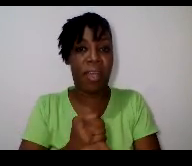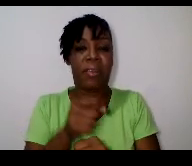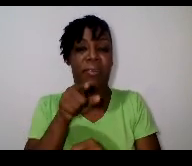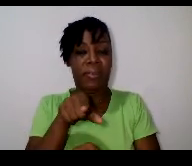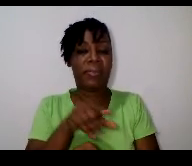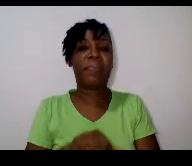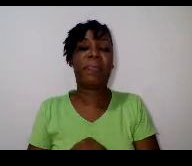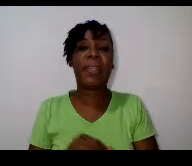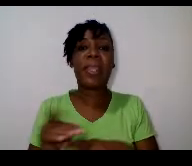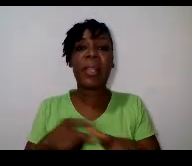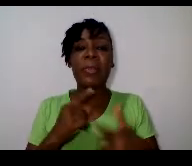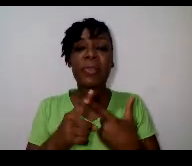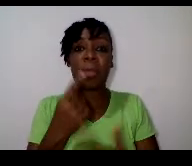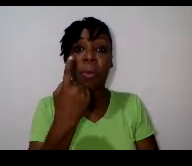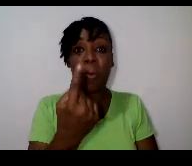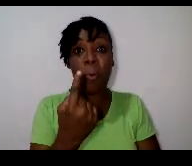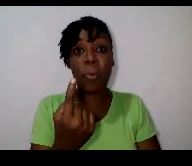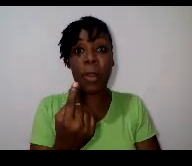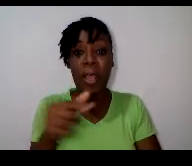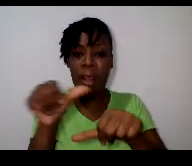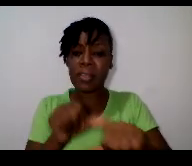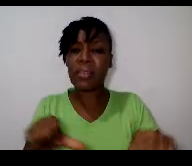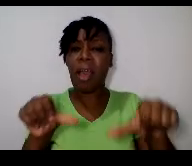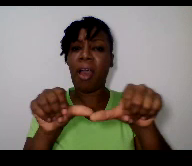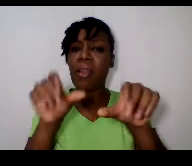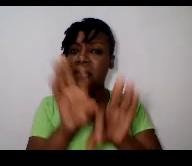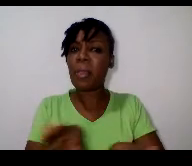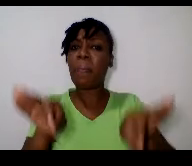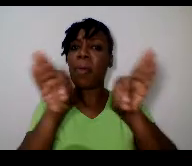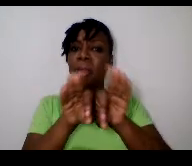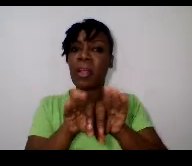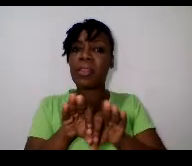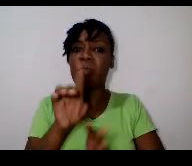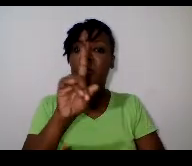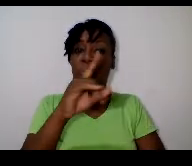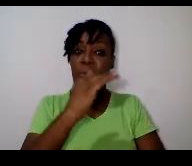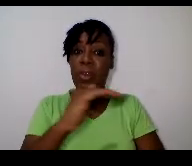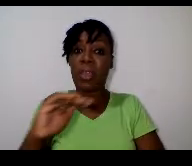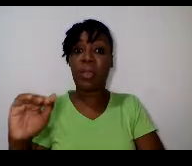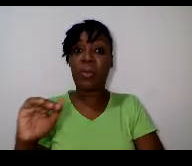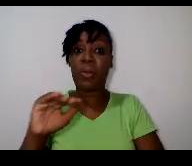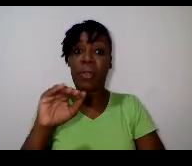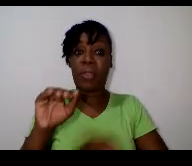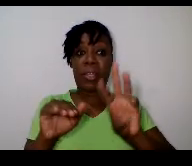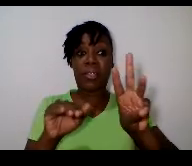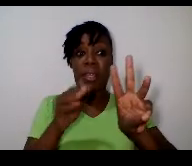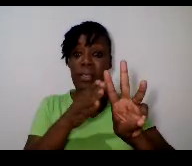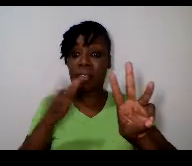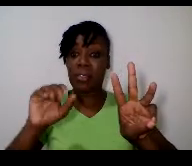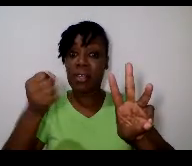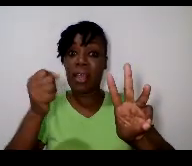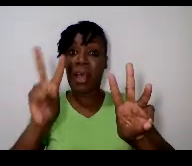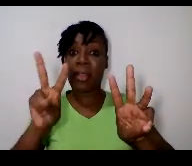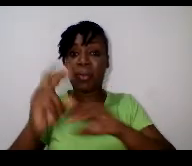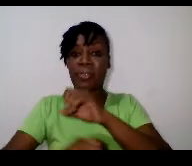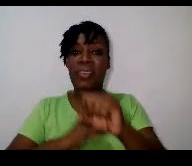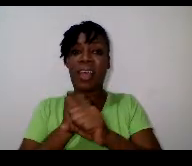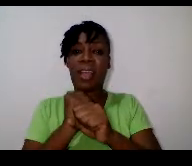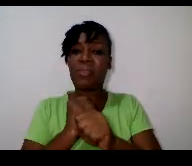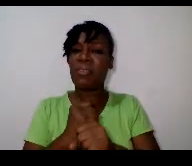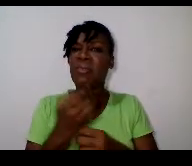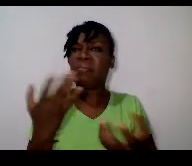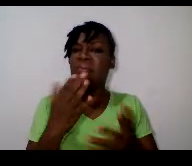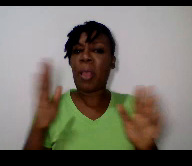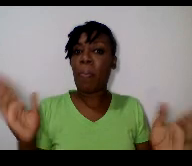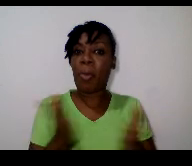Y una de las áreas fundamentales que un niño de 6 a 12 años tiene que desarrollar tiene que ver con las motivaciones intrínsecas. ¿Qué es eso?